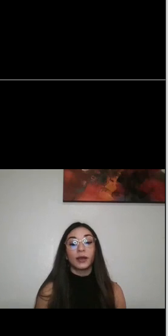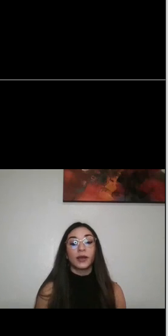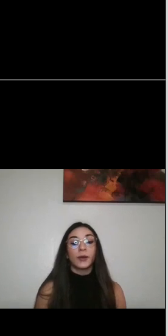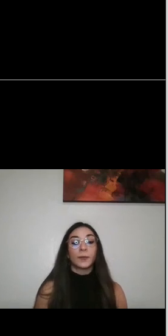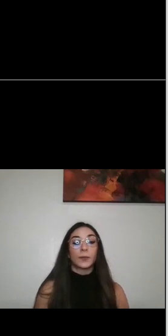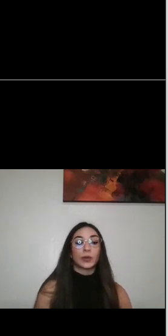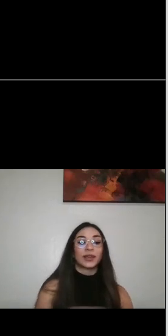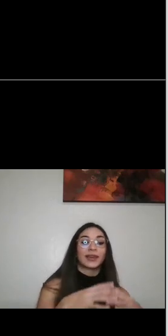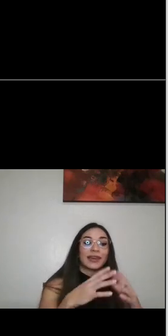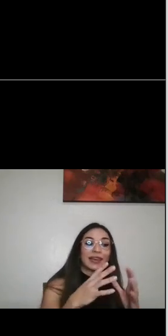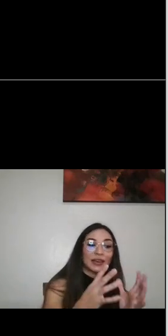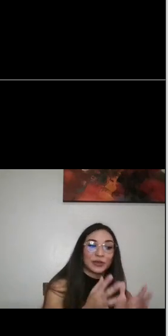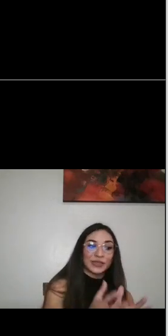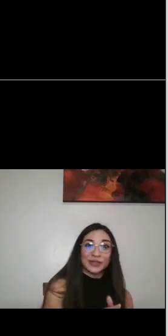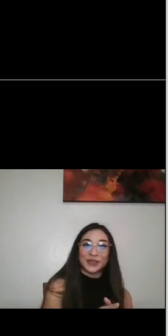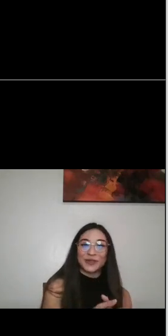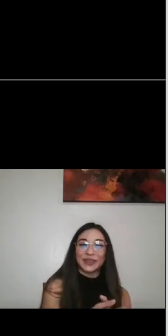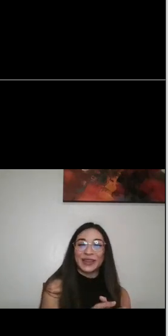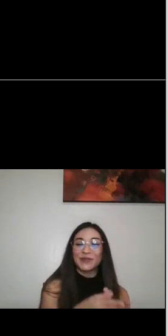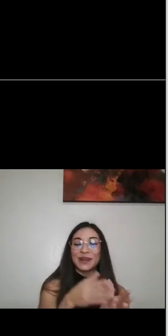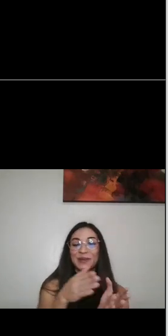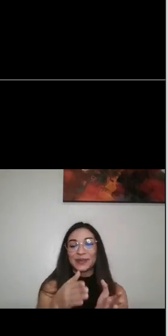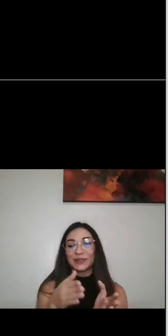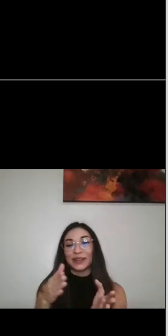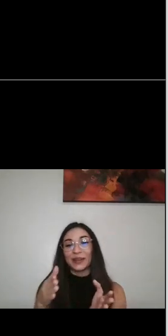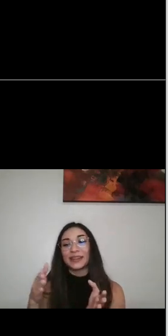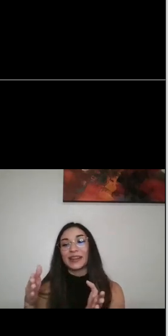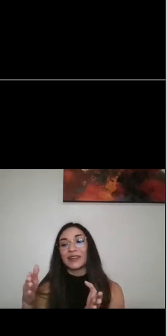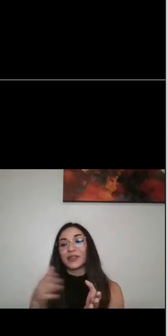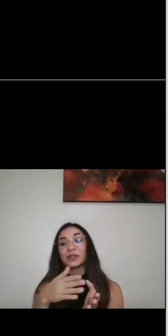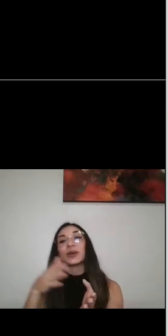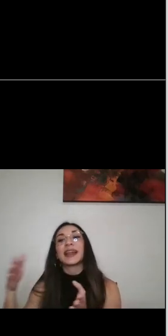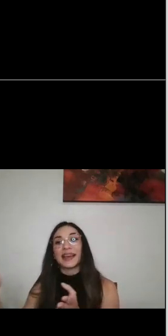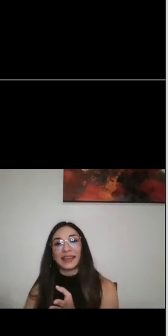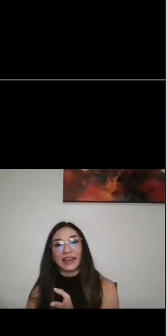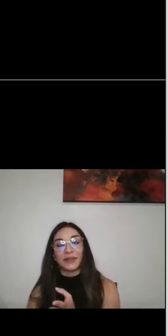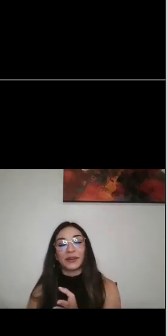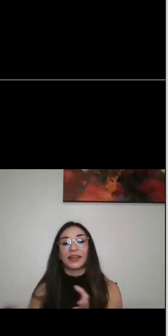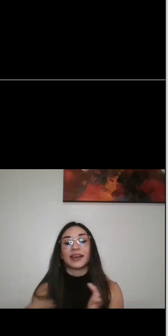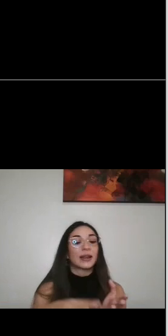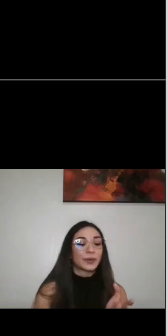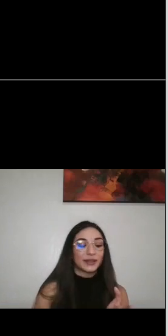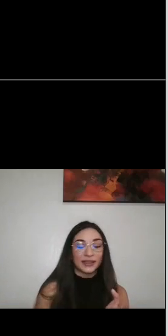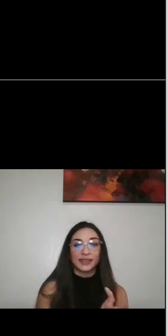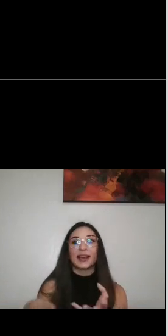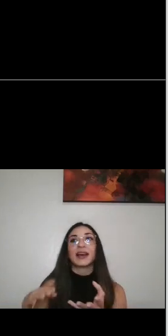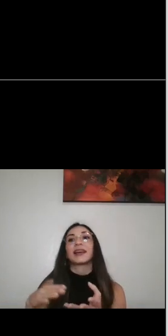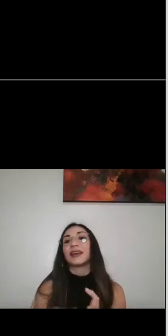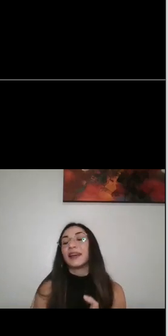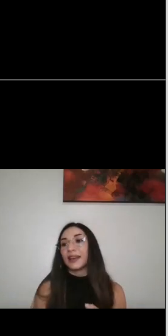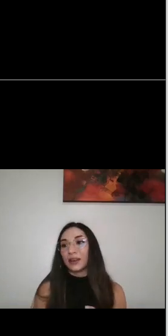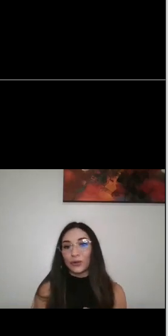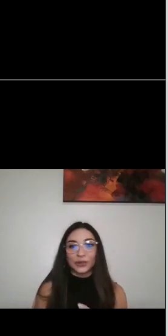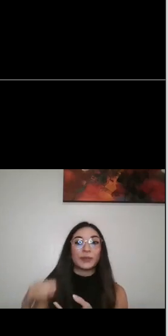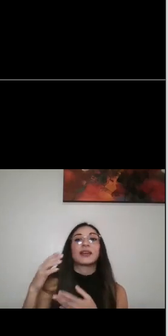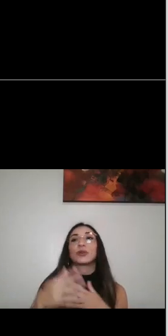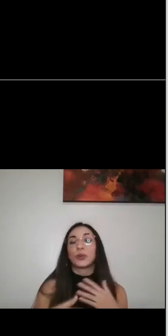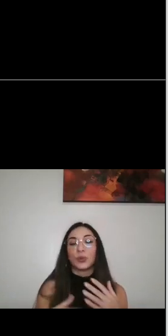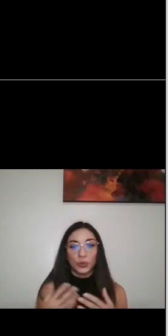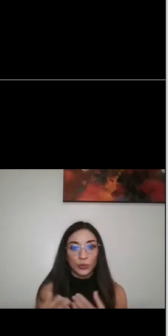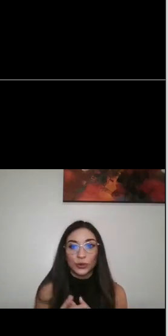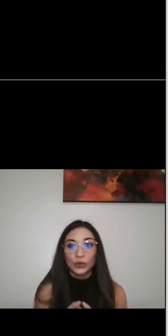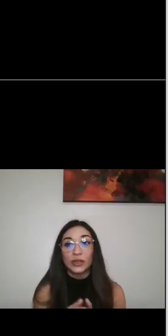lenguaje, porque si se nos afecta el lenguaje, pues afectamos el resto de la cadena, ¿verdad? El aprendizaje, el